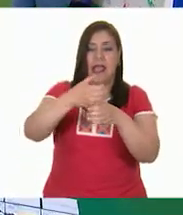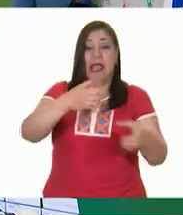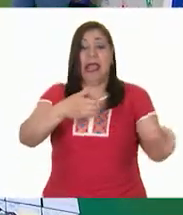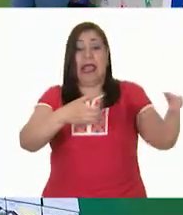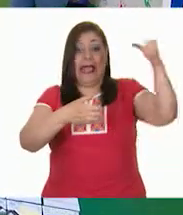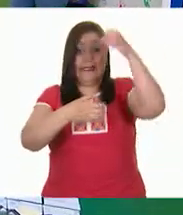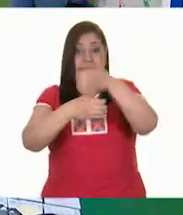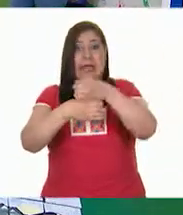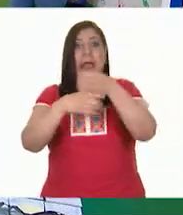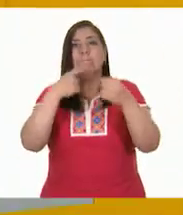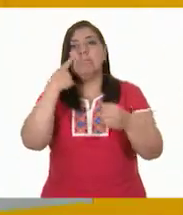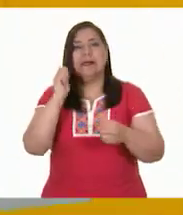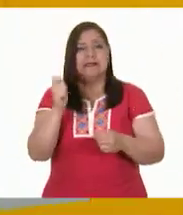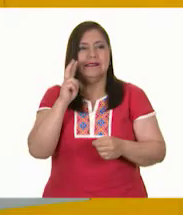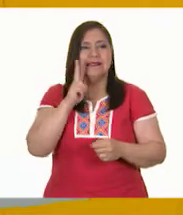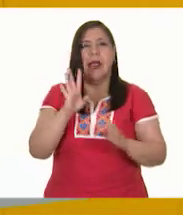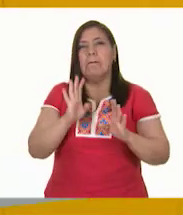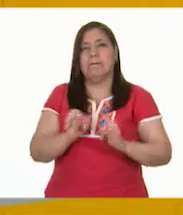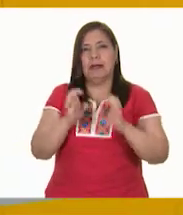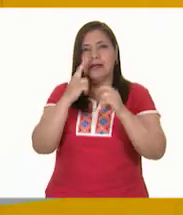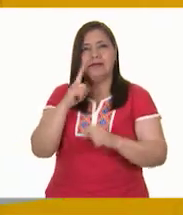ver.